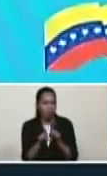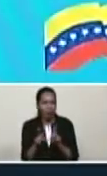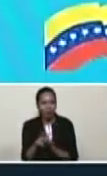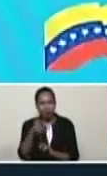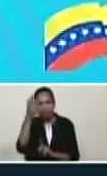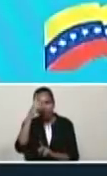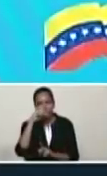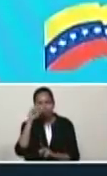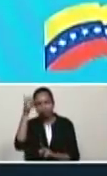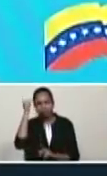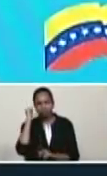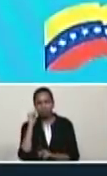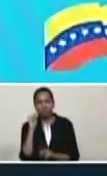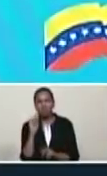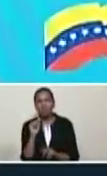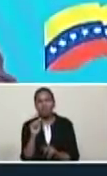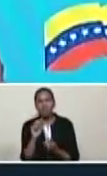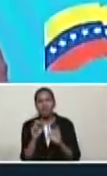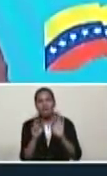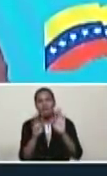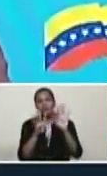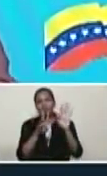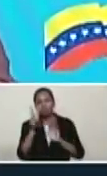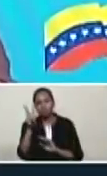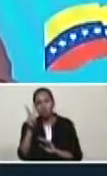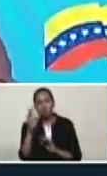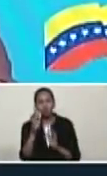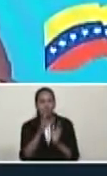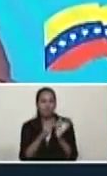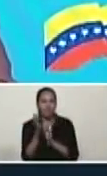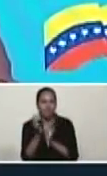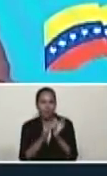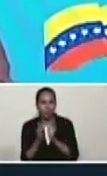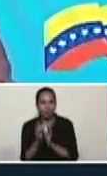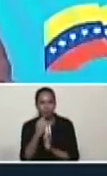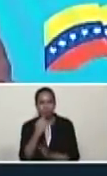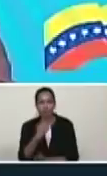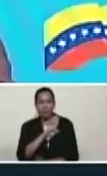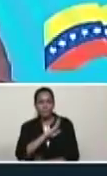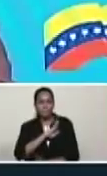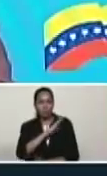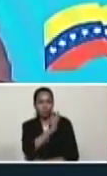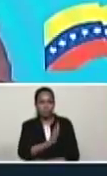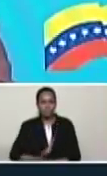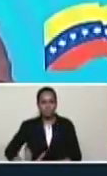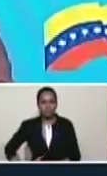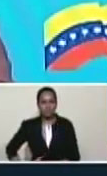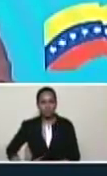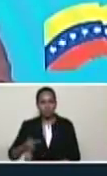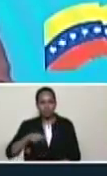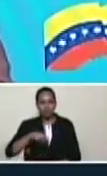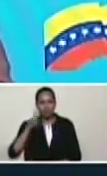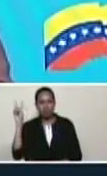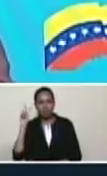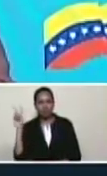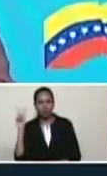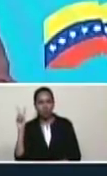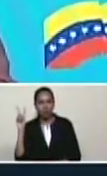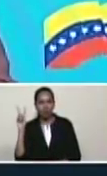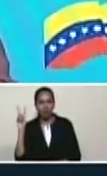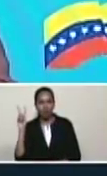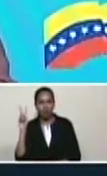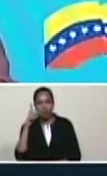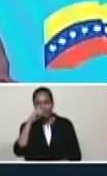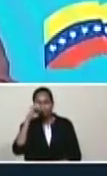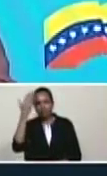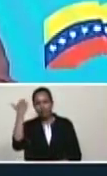Un 12 de abril, hace 17 años, se autoproclamó presidente de la República